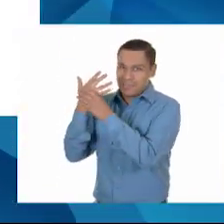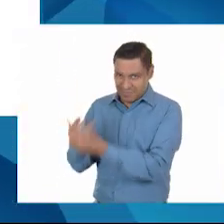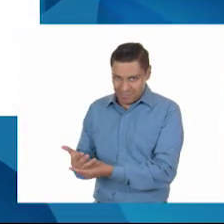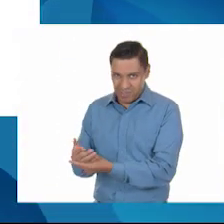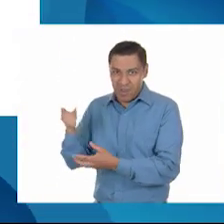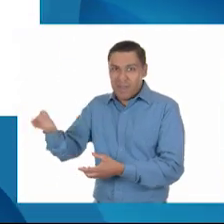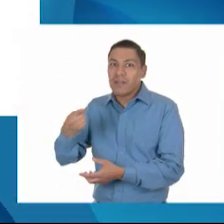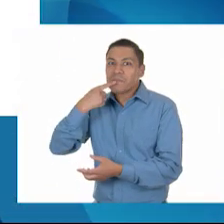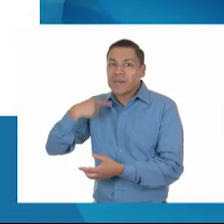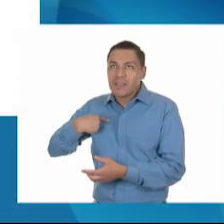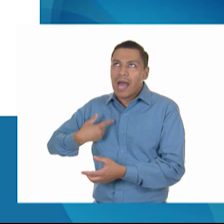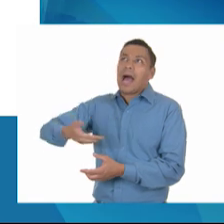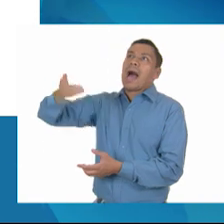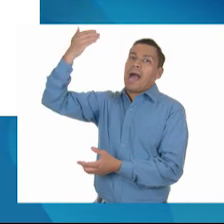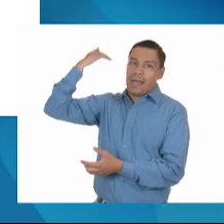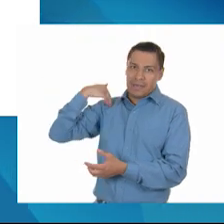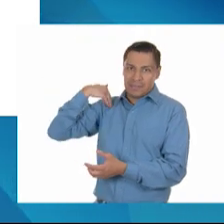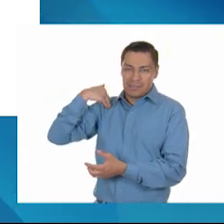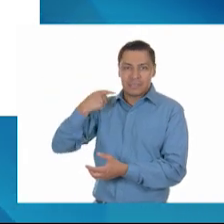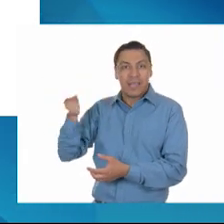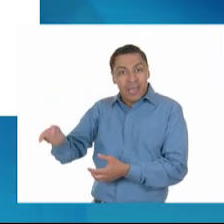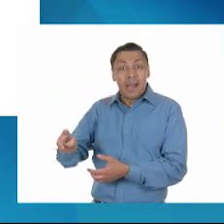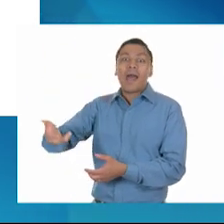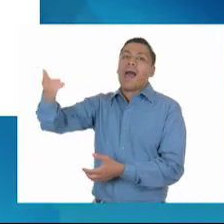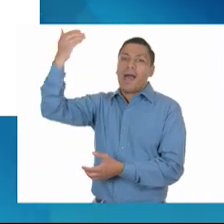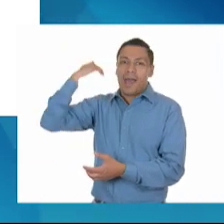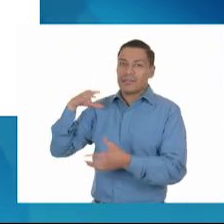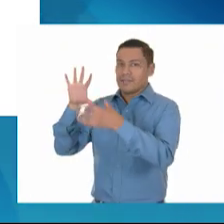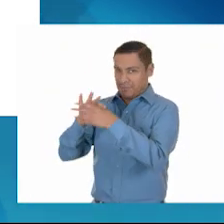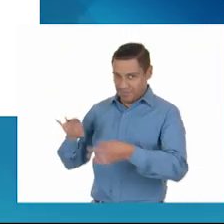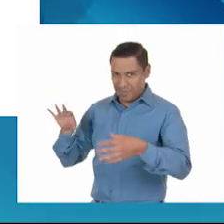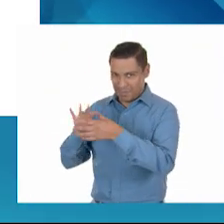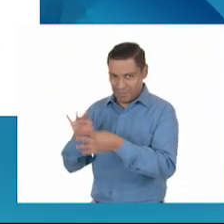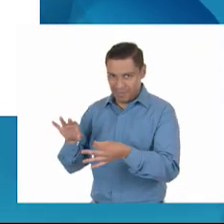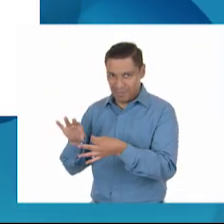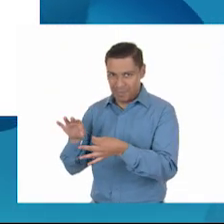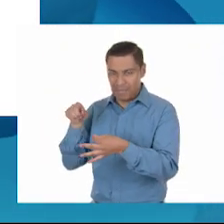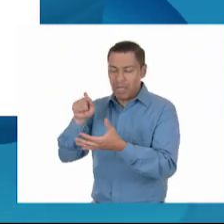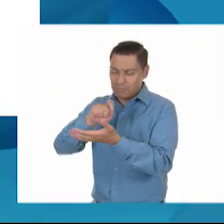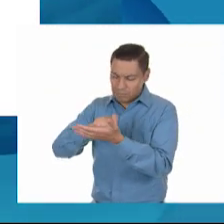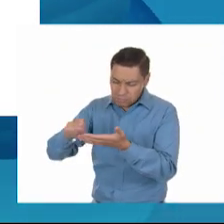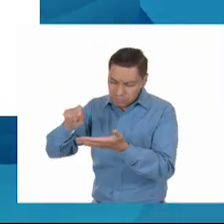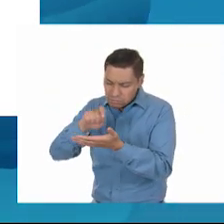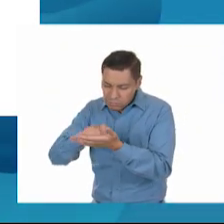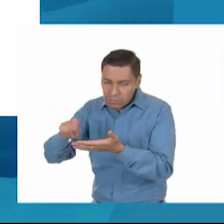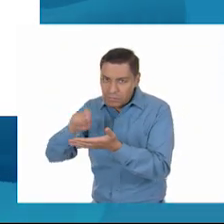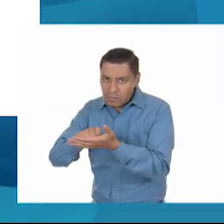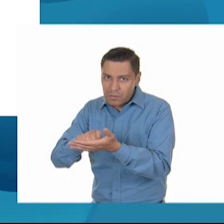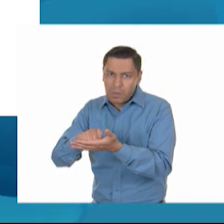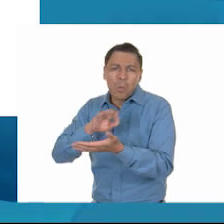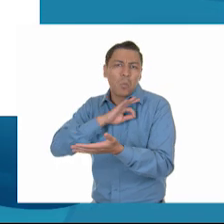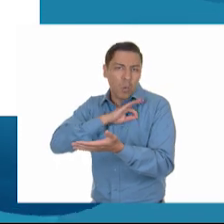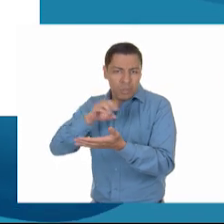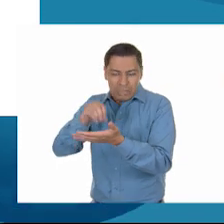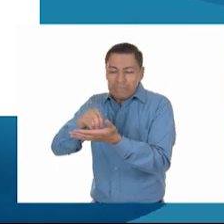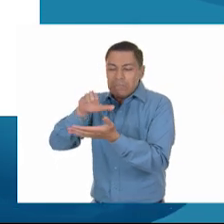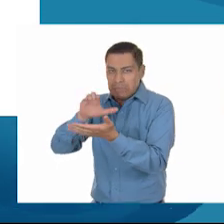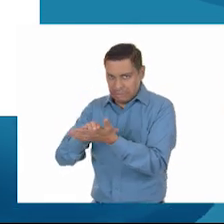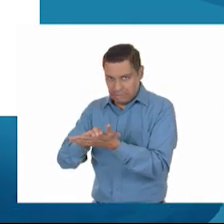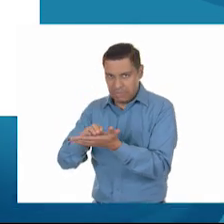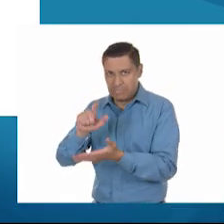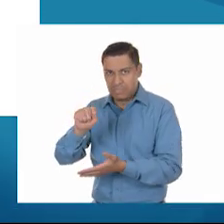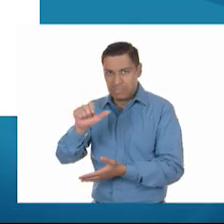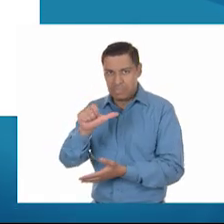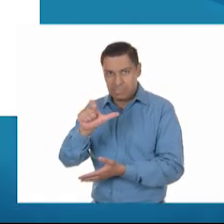Ahí relatamos lo que nos dijo el entrevistado y, si es necesario, podemos meter citas textuales haciendo uso de las